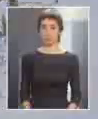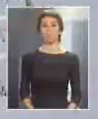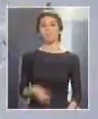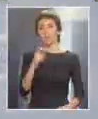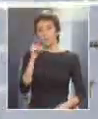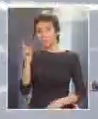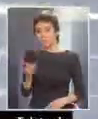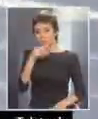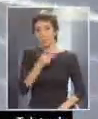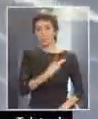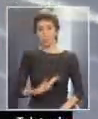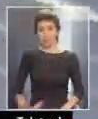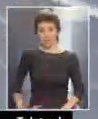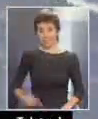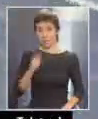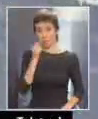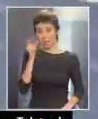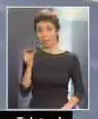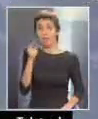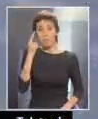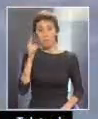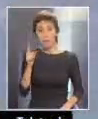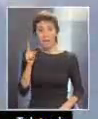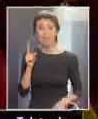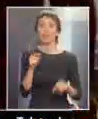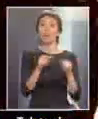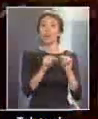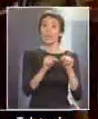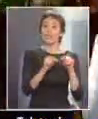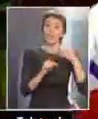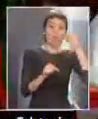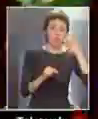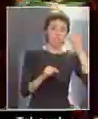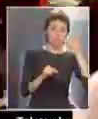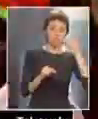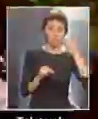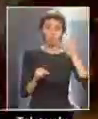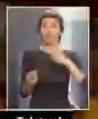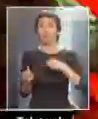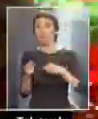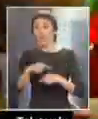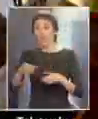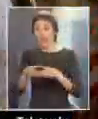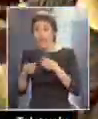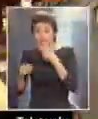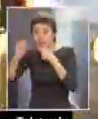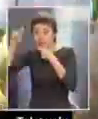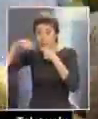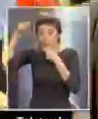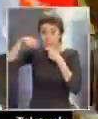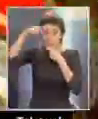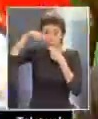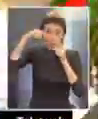Entonces las palabras del presidente de la República, pero en paralelo a ese discurso es que nuestros equipos lograron captar